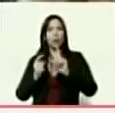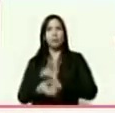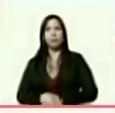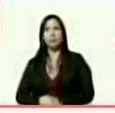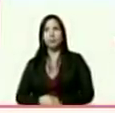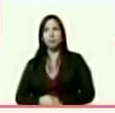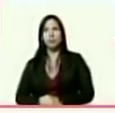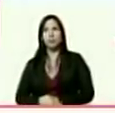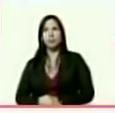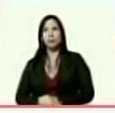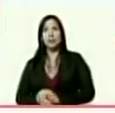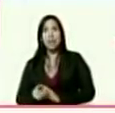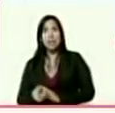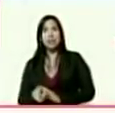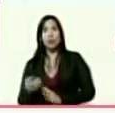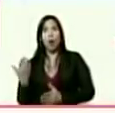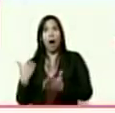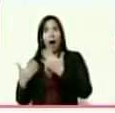Esas antes las pasaba la DEA.